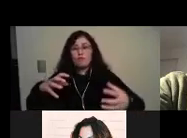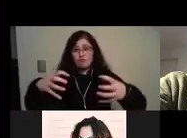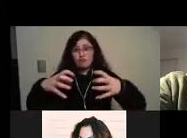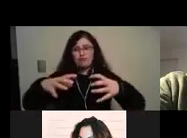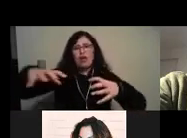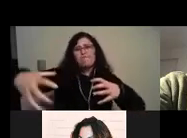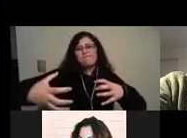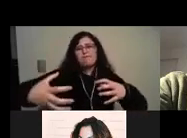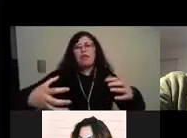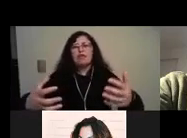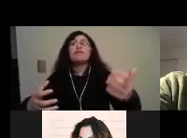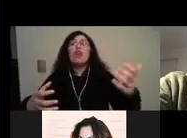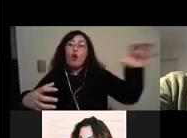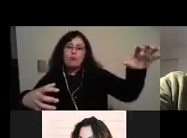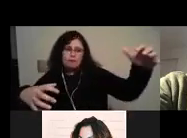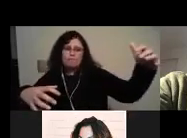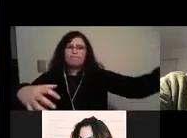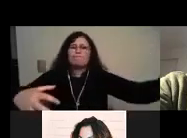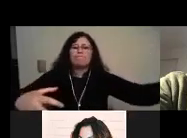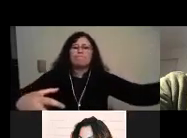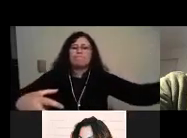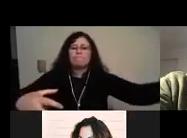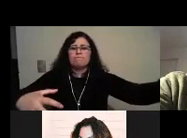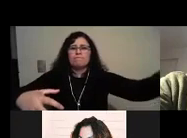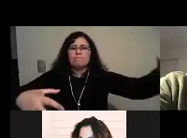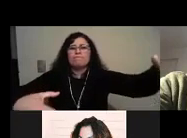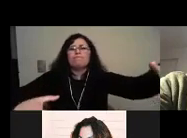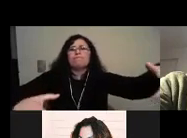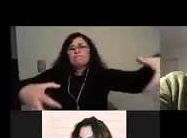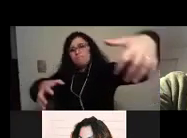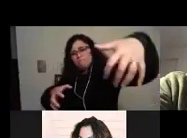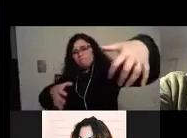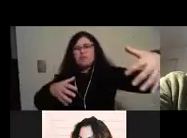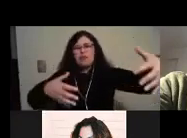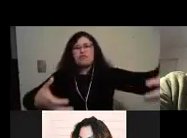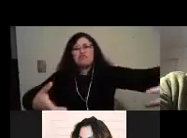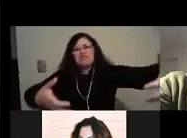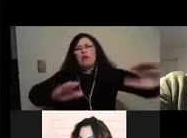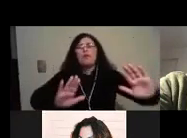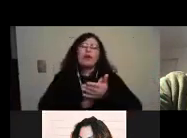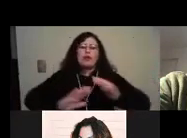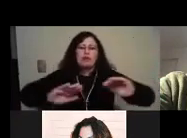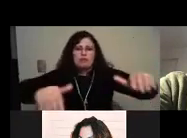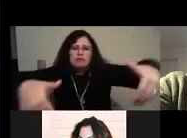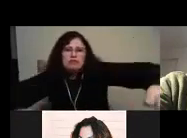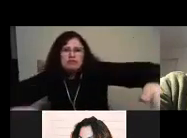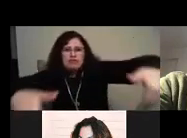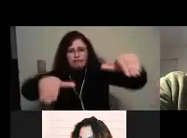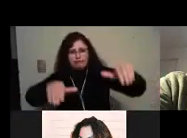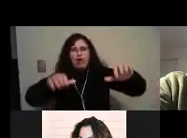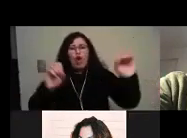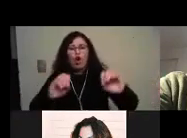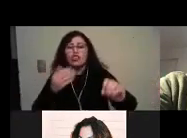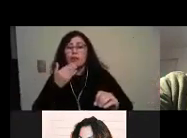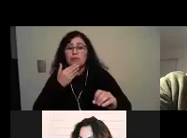Usted le dice lo voy a girar y lo toma de la zona glútea, también lo puede tomar de la zona de la cadera, lo puede tomar de la zona del cinturón, ya donde